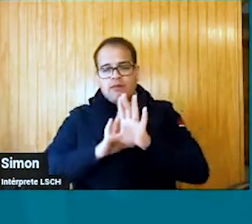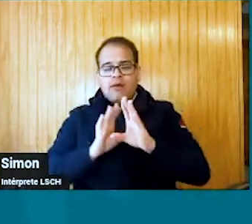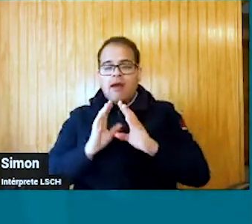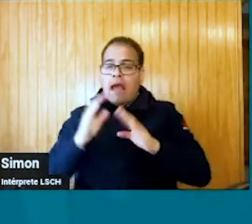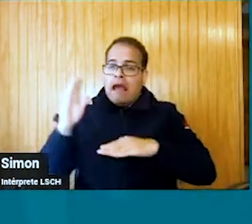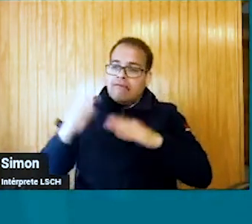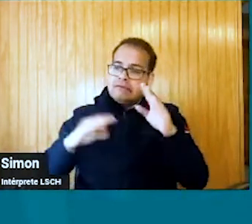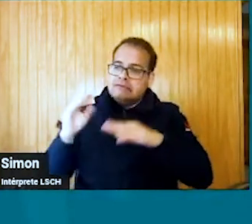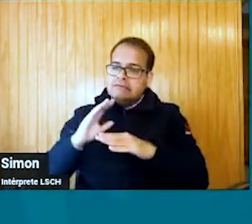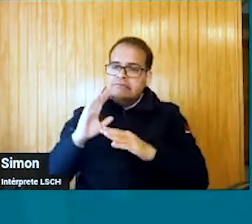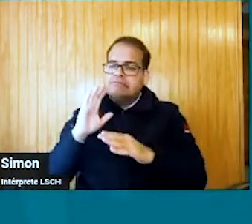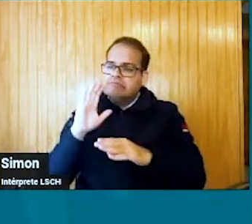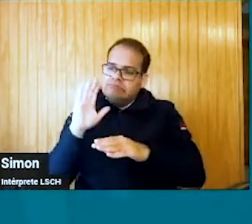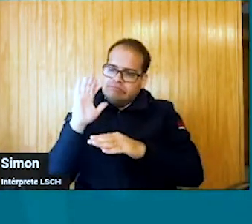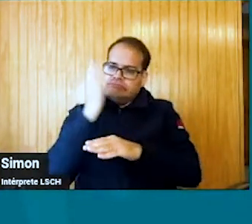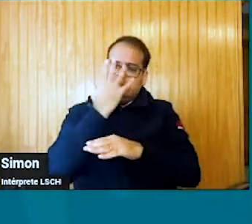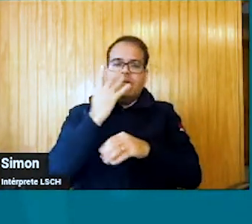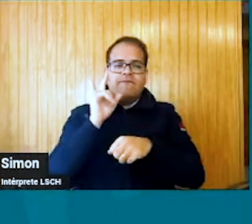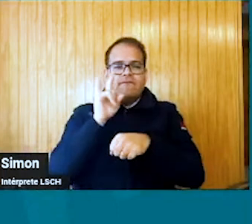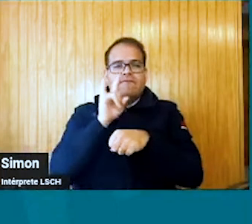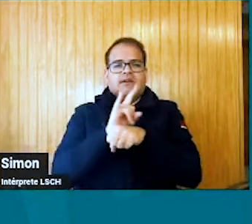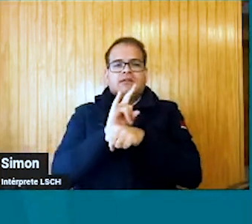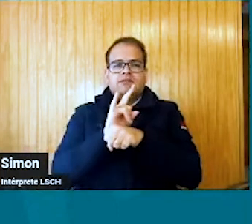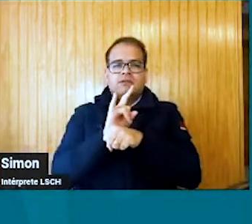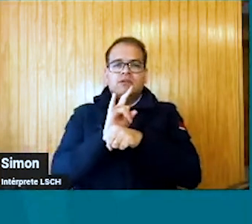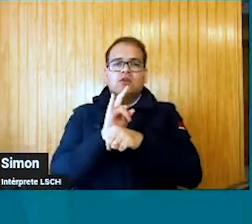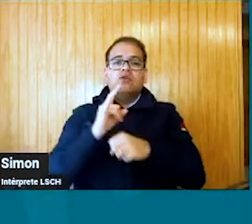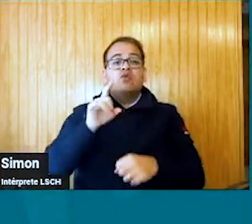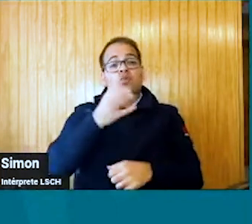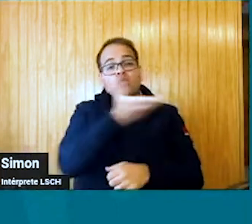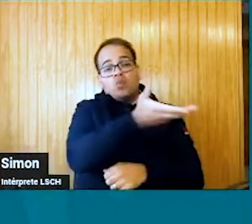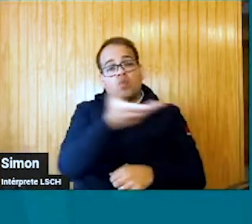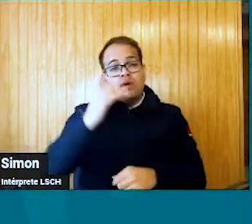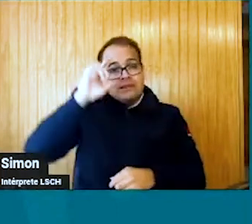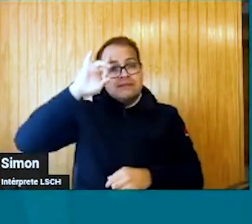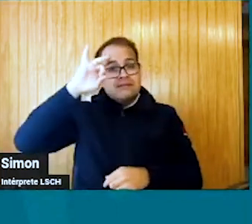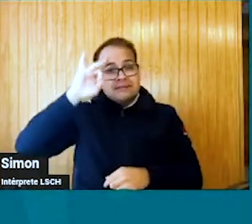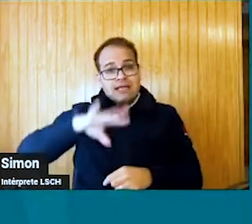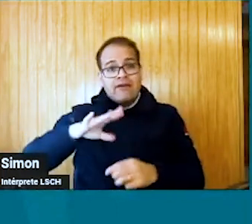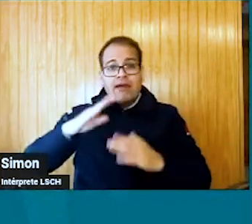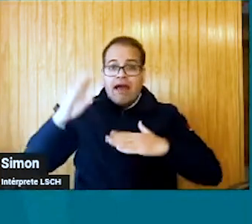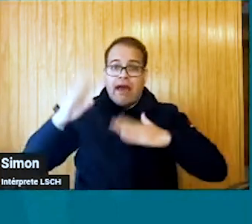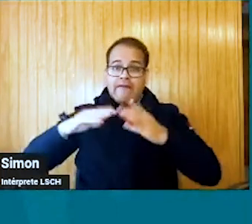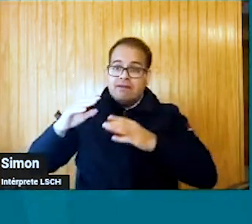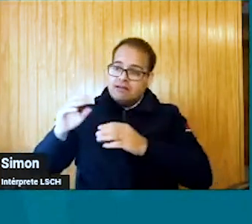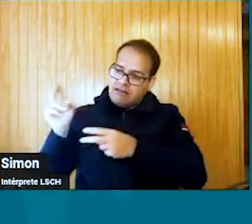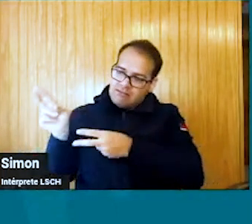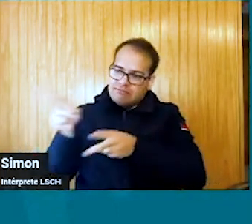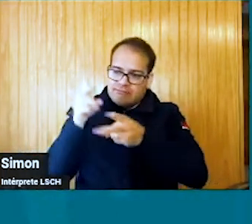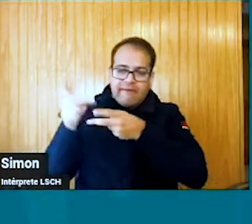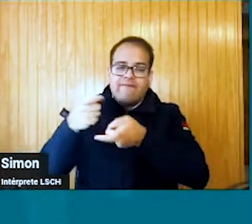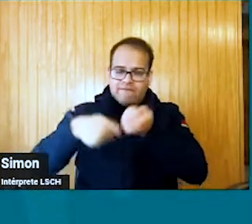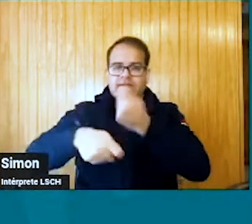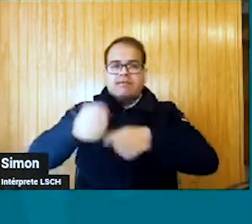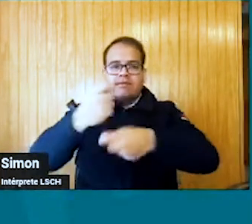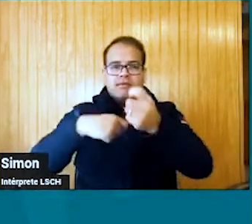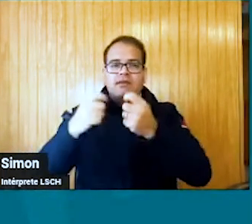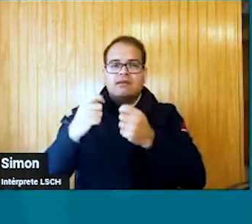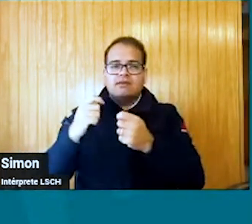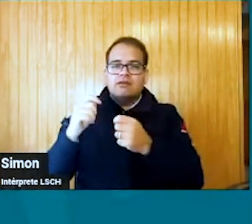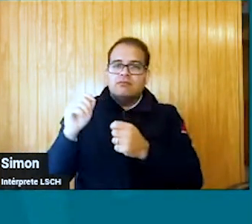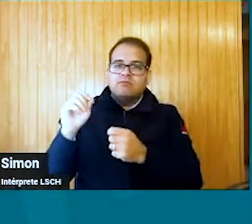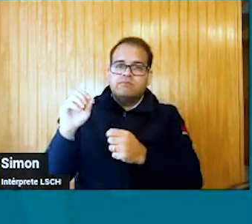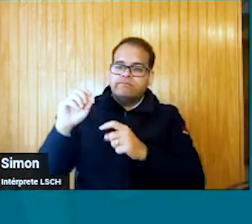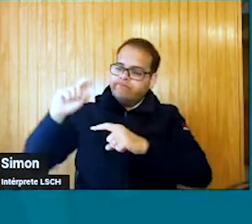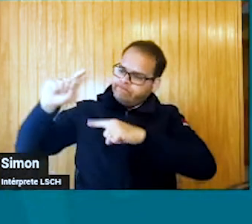una máquina de viento, ¿cómo saber qué comprar? Ya que vendemos aire. Las máquinas de viento se